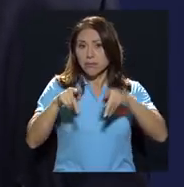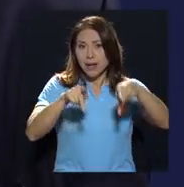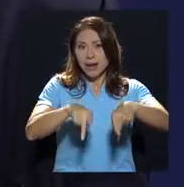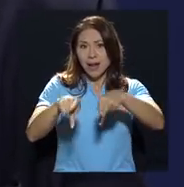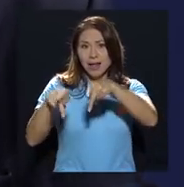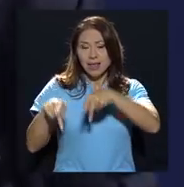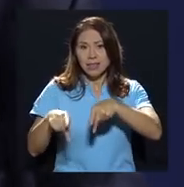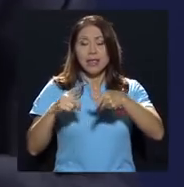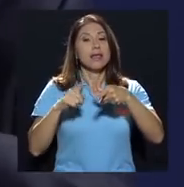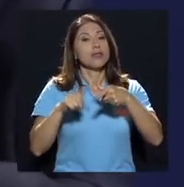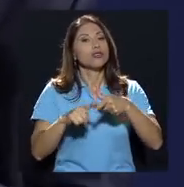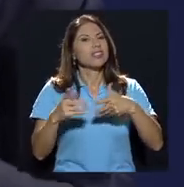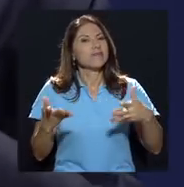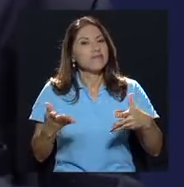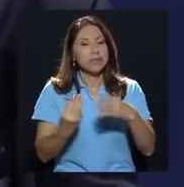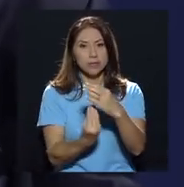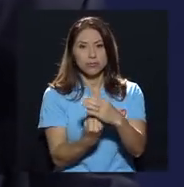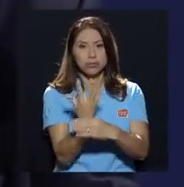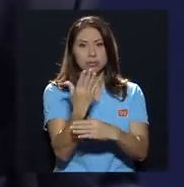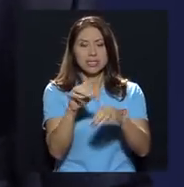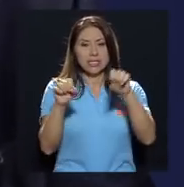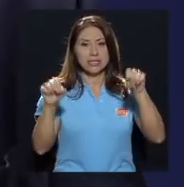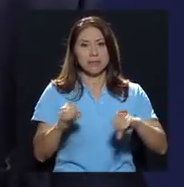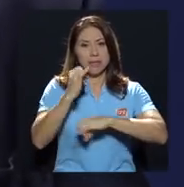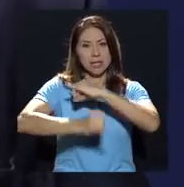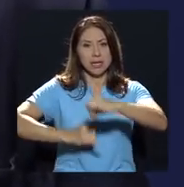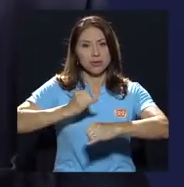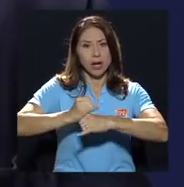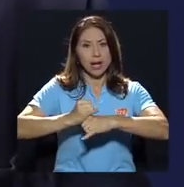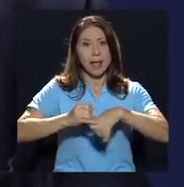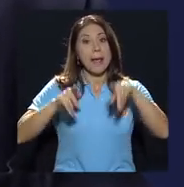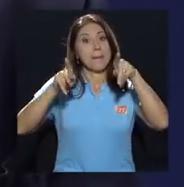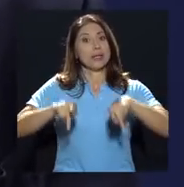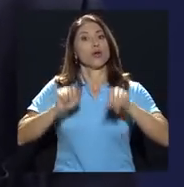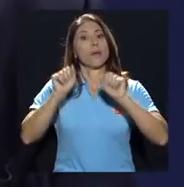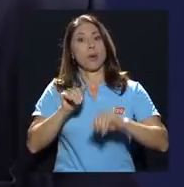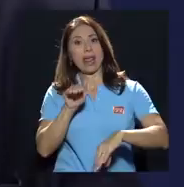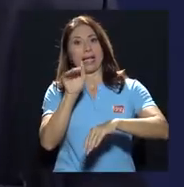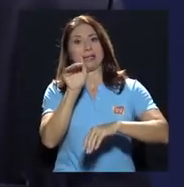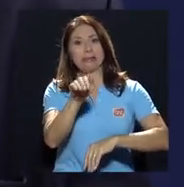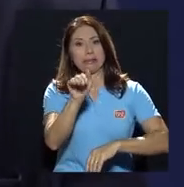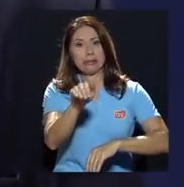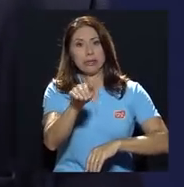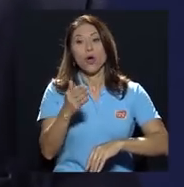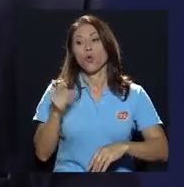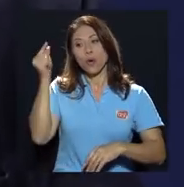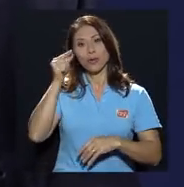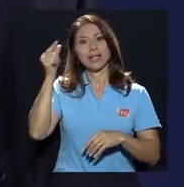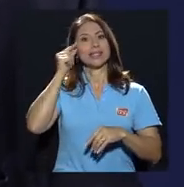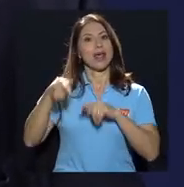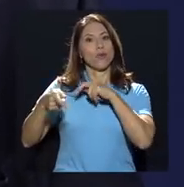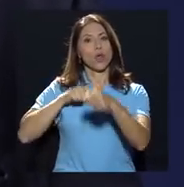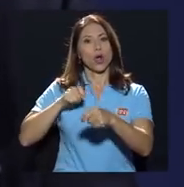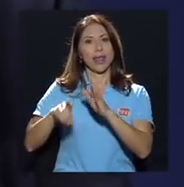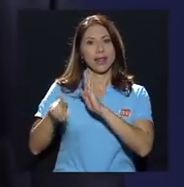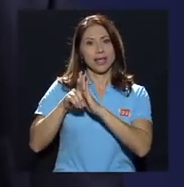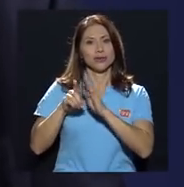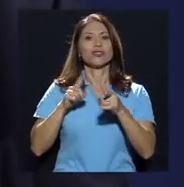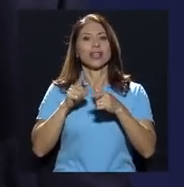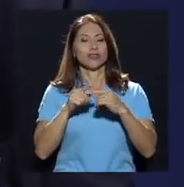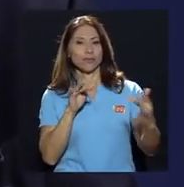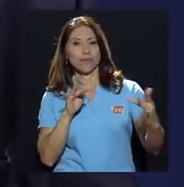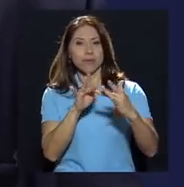para la gente entonces se crea un sistema internacional al cual la persona puede recurrir cuando el estado es el que viole sus